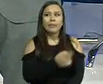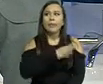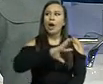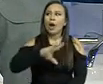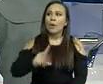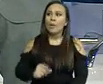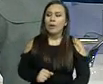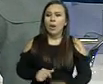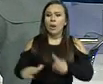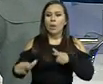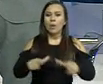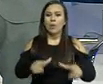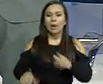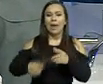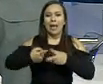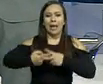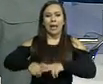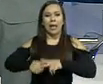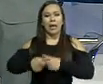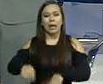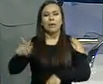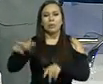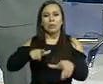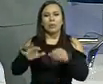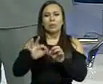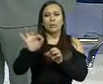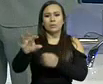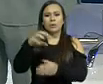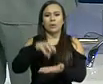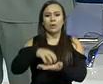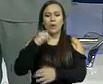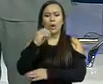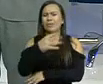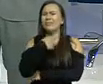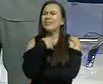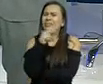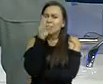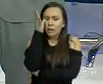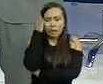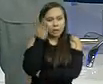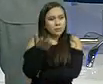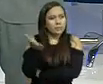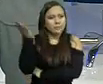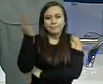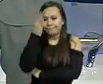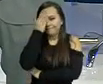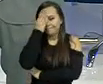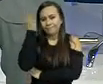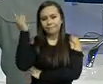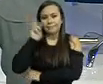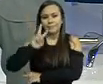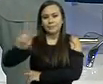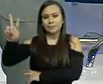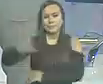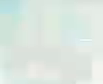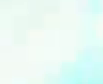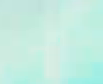repuestos de vehículos en el cantón arenillas provincia del oro me cuesta creerlo pero vamos a ver la nota periodística